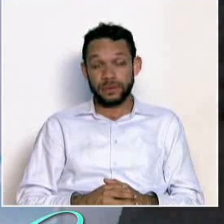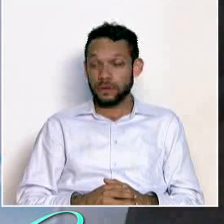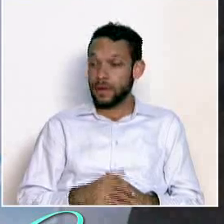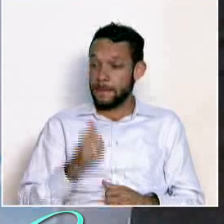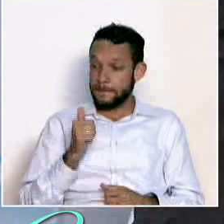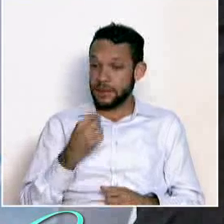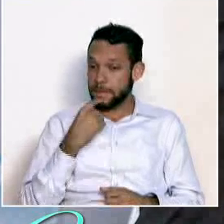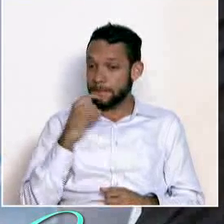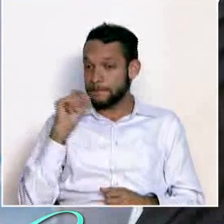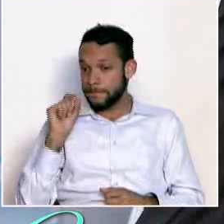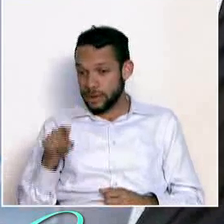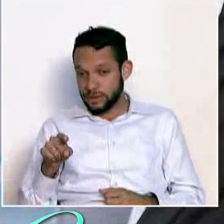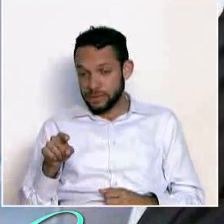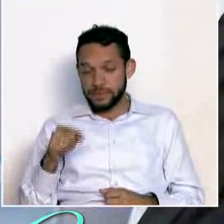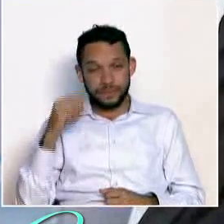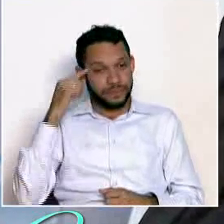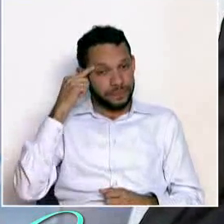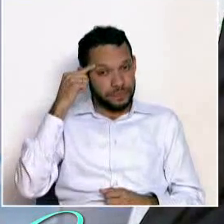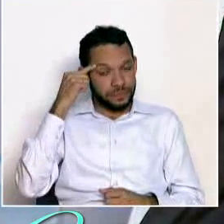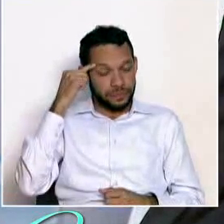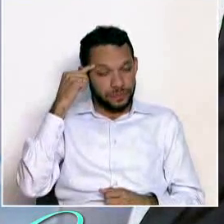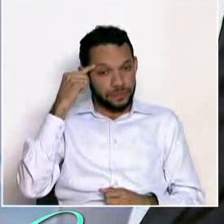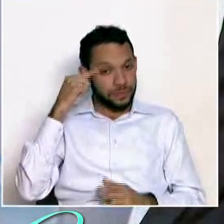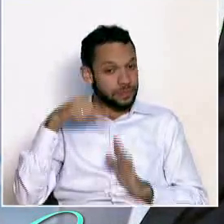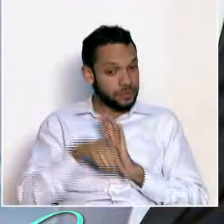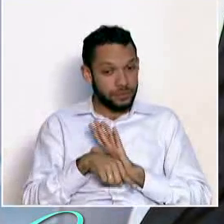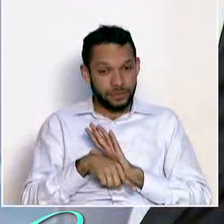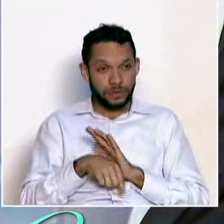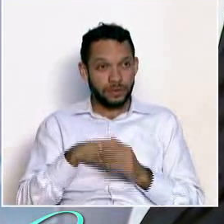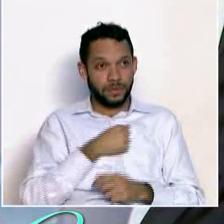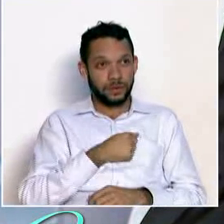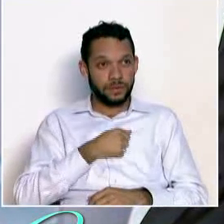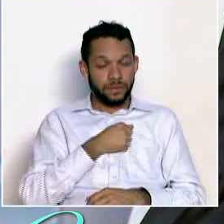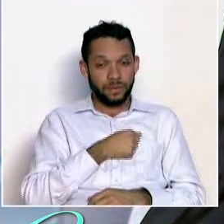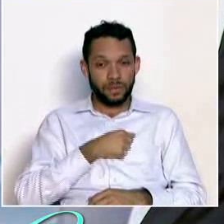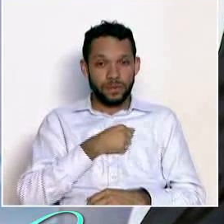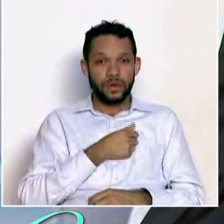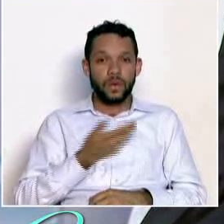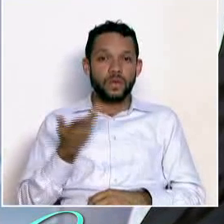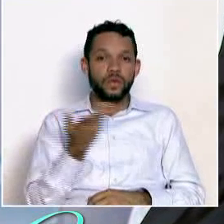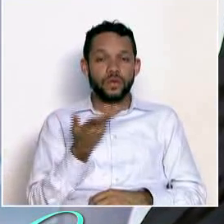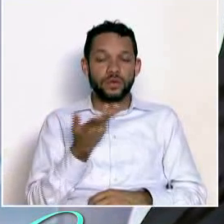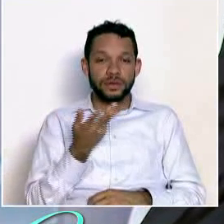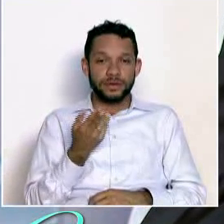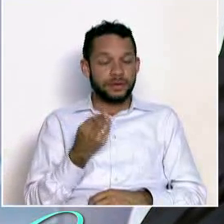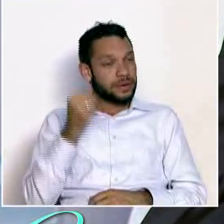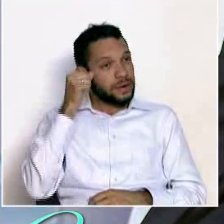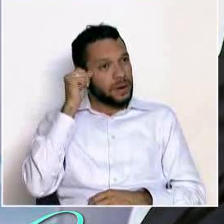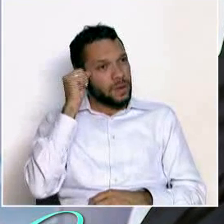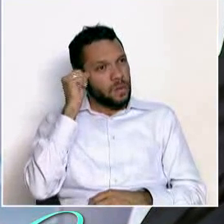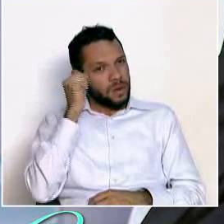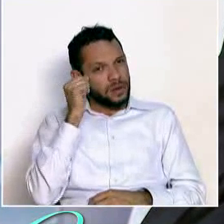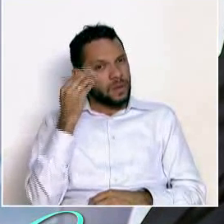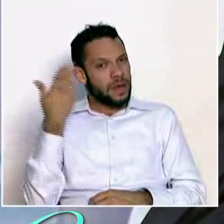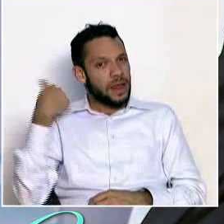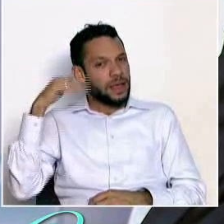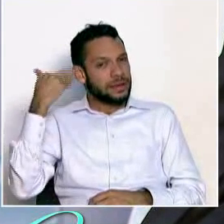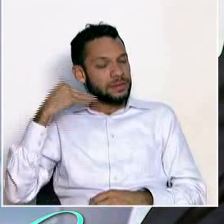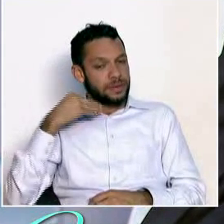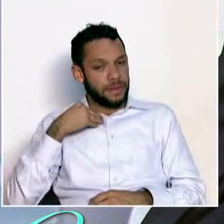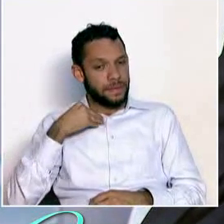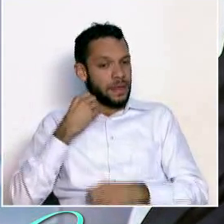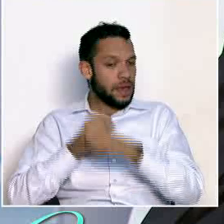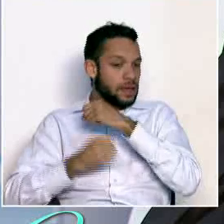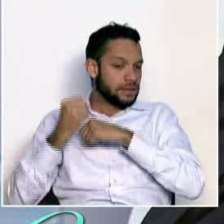Bien, ahora solicito a tu mente profunda que te permita recordar un episodio de tu vida